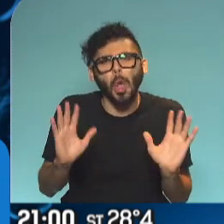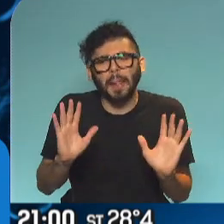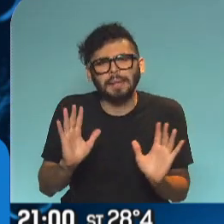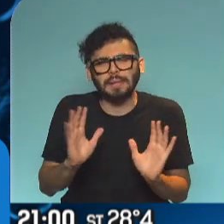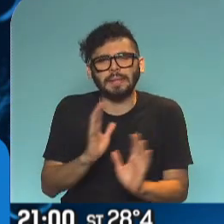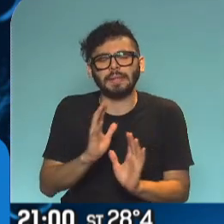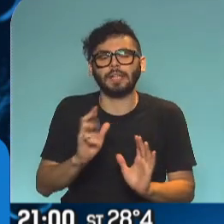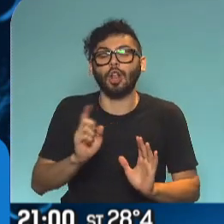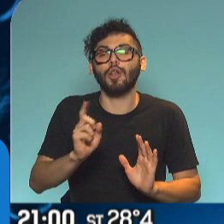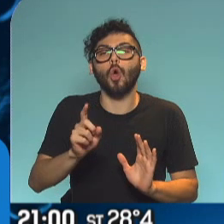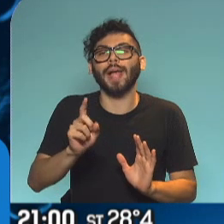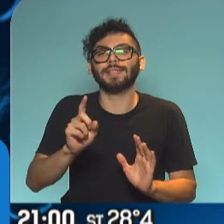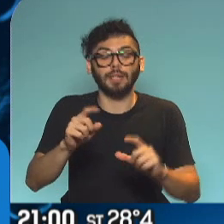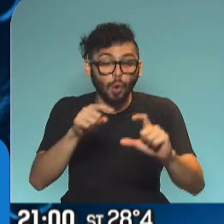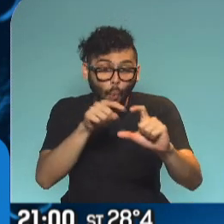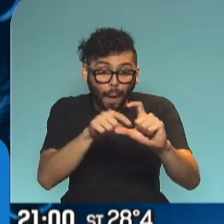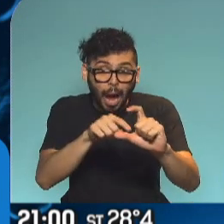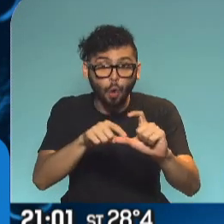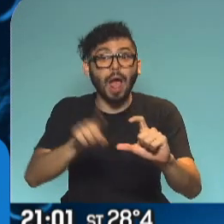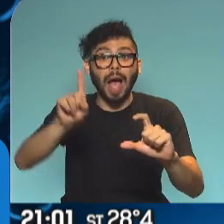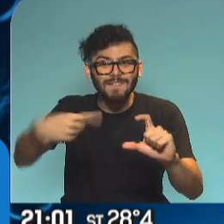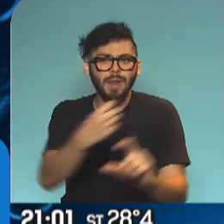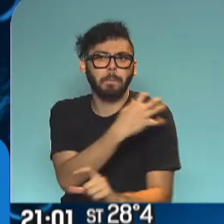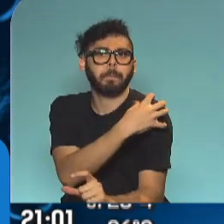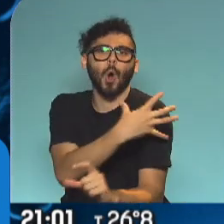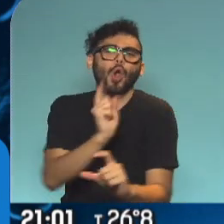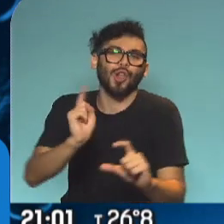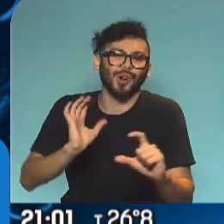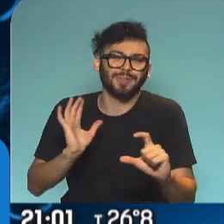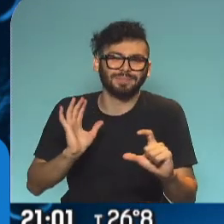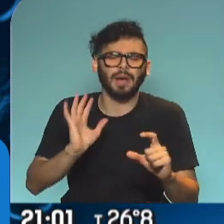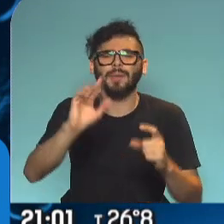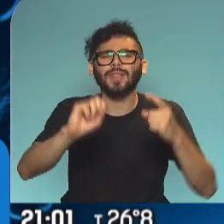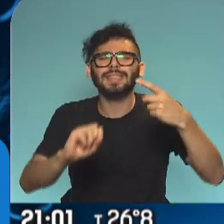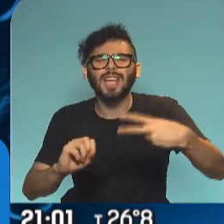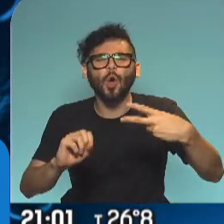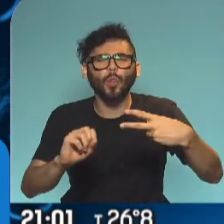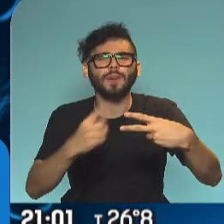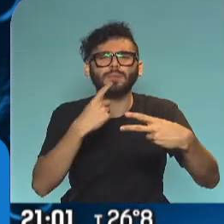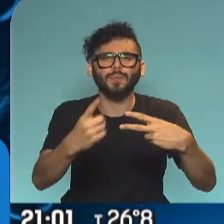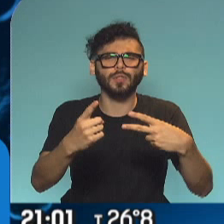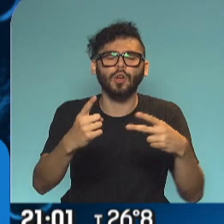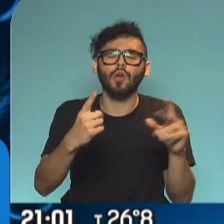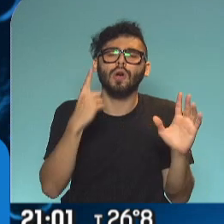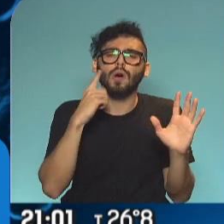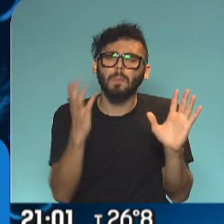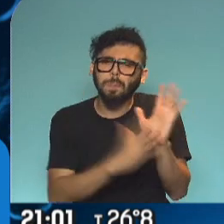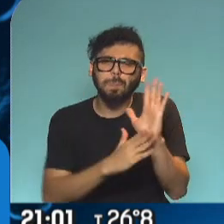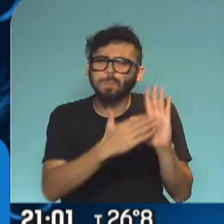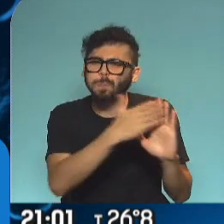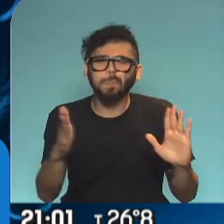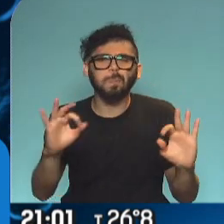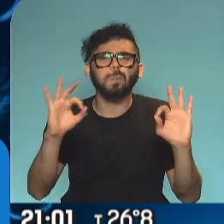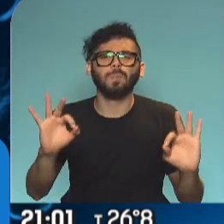el principio activo de la vacuna. Respecto de la segunda, ¿se cumplió con todos los ensayos clínicos?